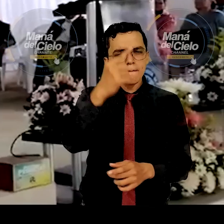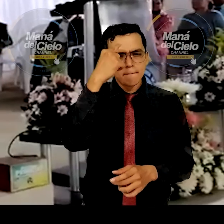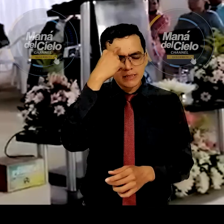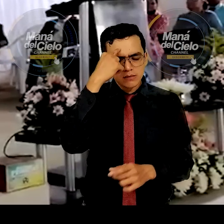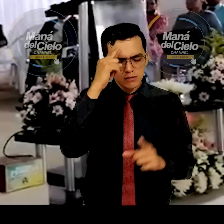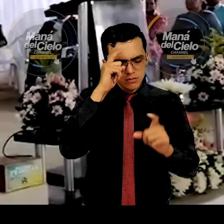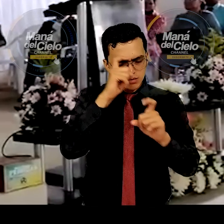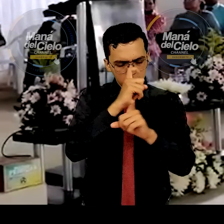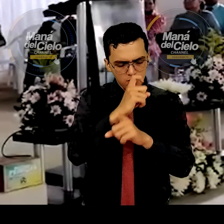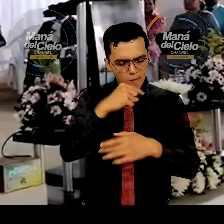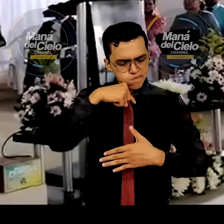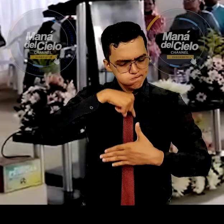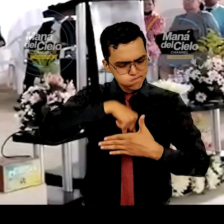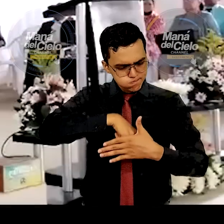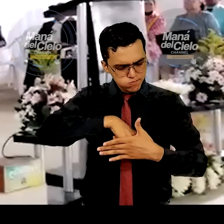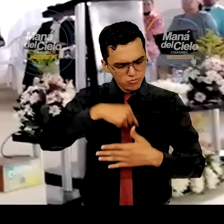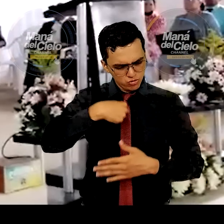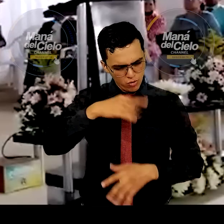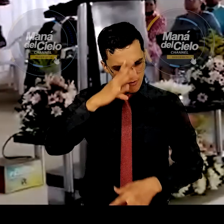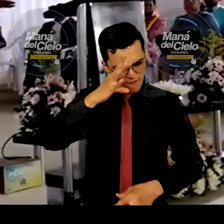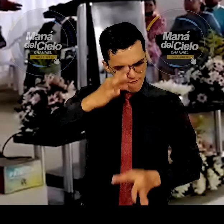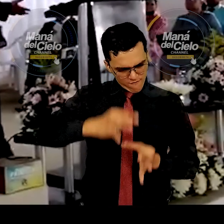yo mismo, yo creo eso sí o no.